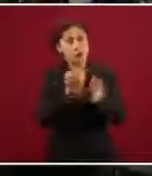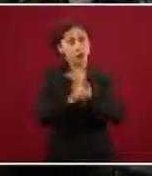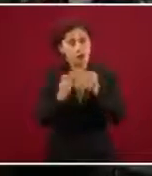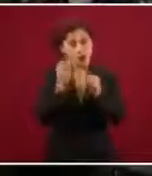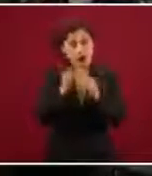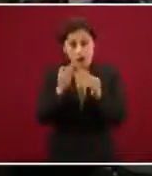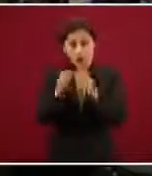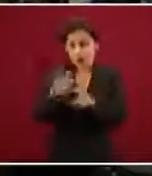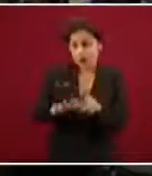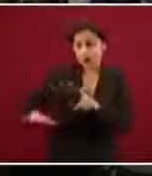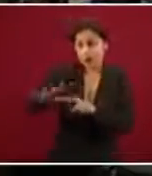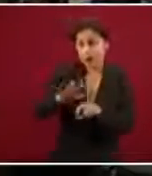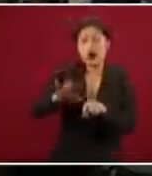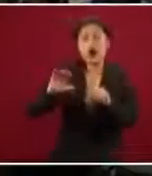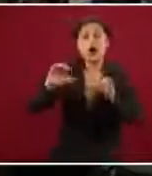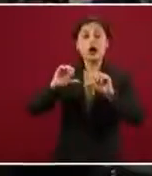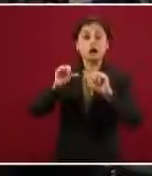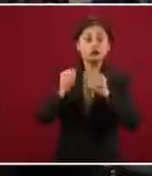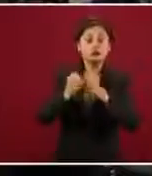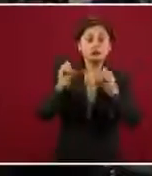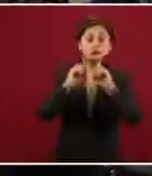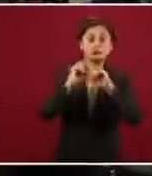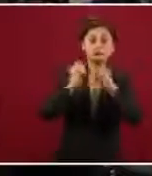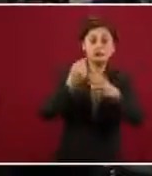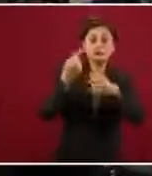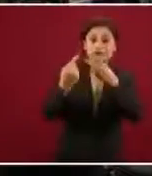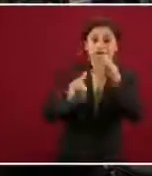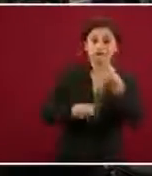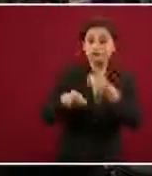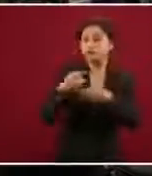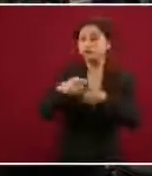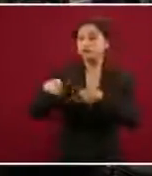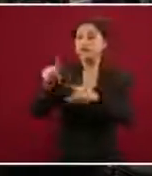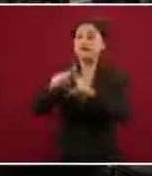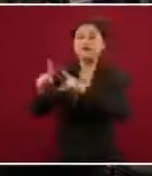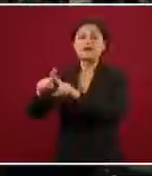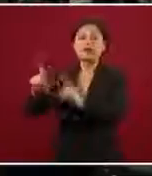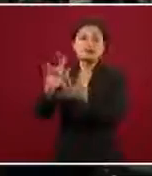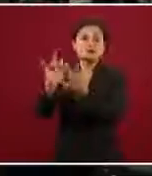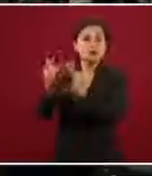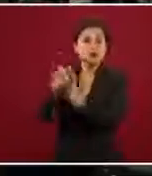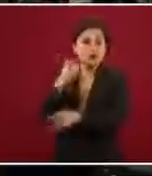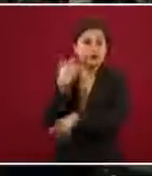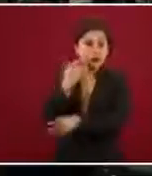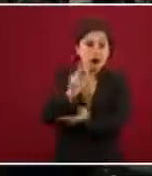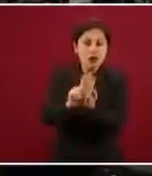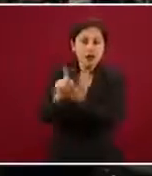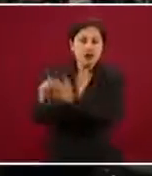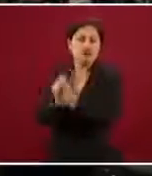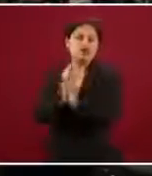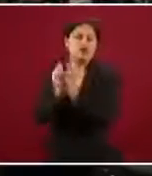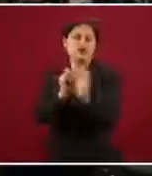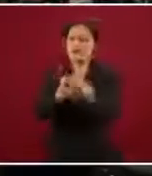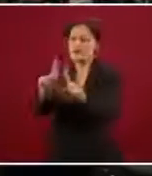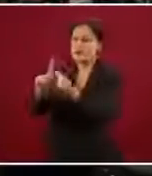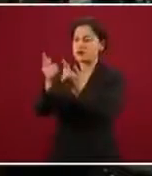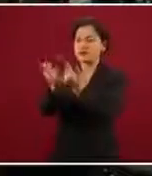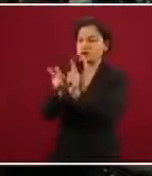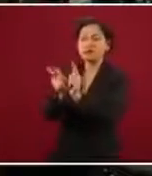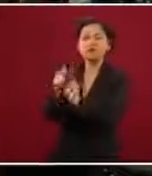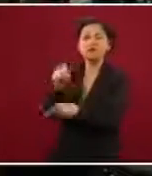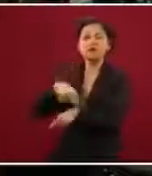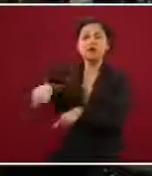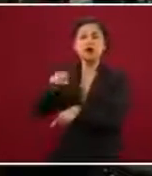redes sociales en el sentido de tuiteros, facebookeros, incluso hasta youtubers, para juntar las